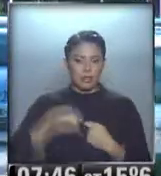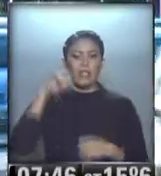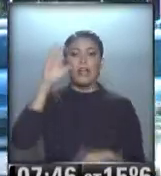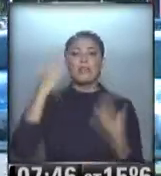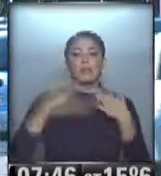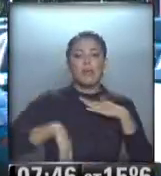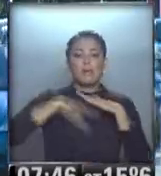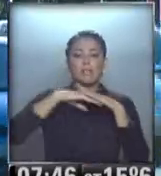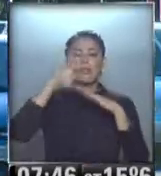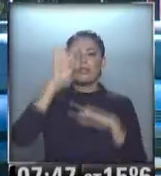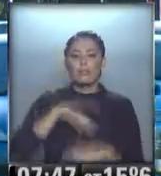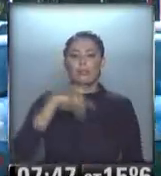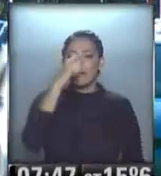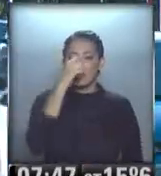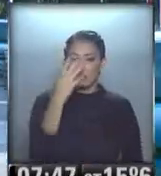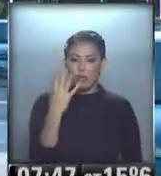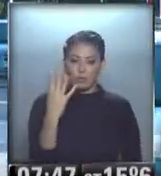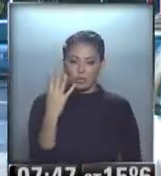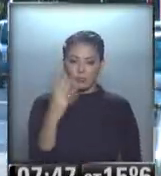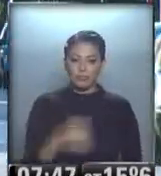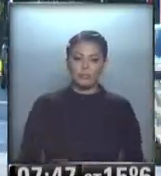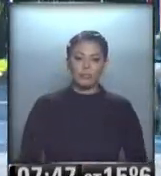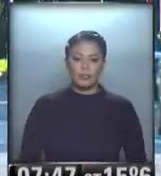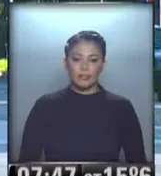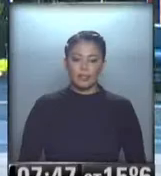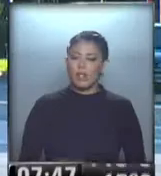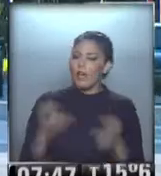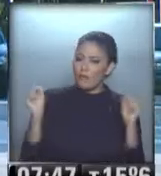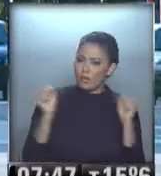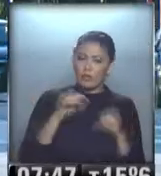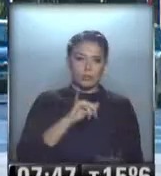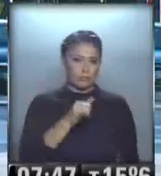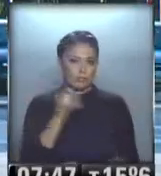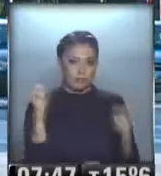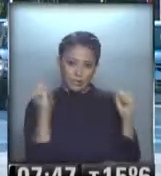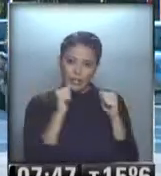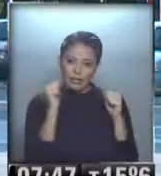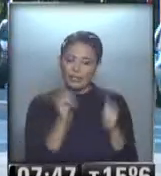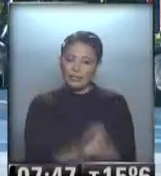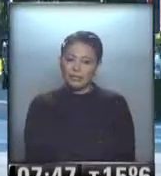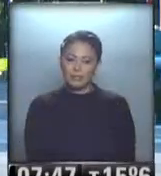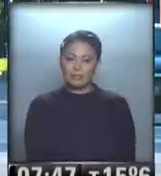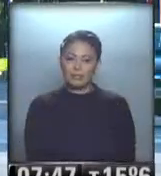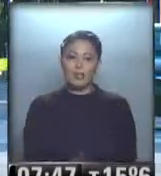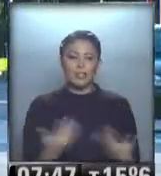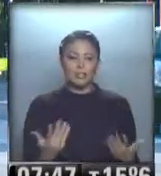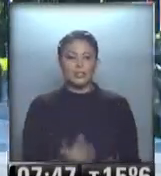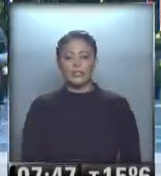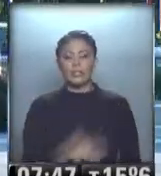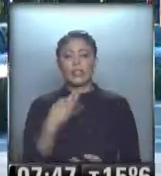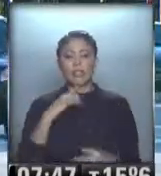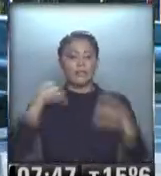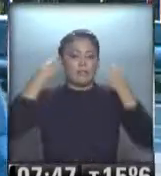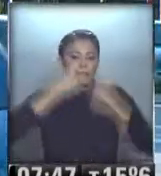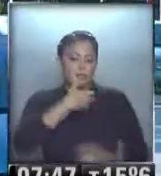solamente en 24 grados. Fresco, ¿eh? Fresquísimo, fresco, Cari, ¿eh? Sí. Así que nos llevamos un